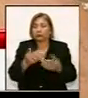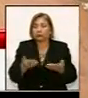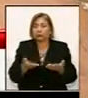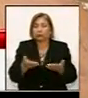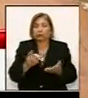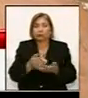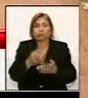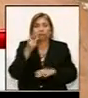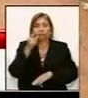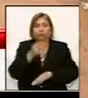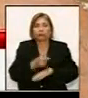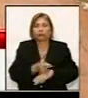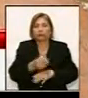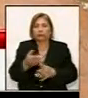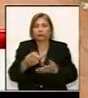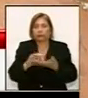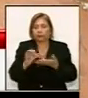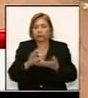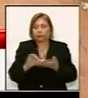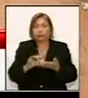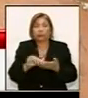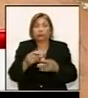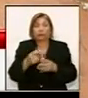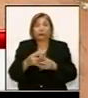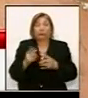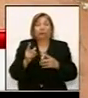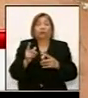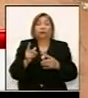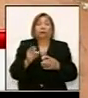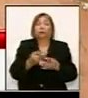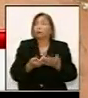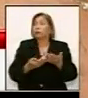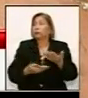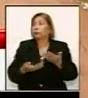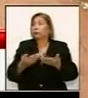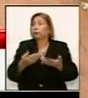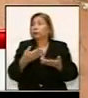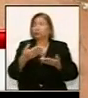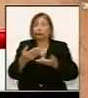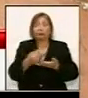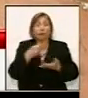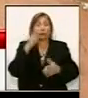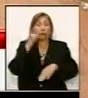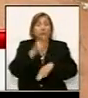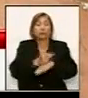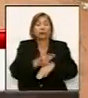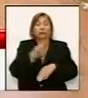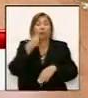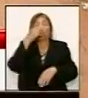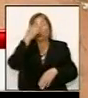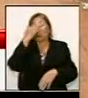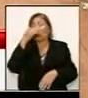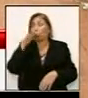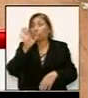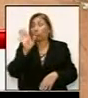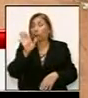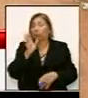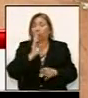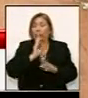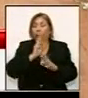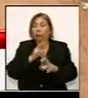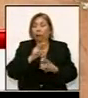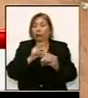esta denuncia de calificación. La diferencia, si otros presidentes de la subcomisión de acusaciones se hicieron de la vista gorda, ellos tendrán que